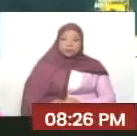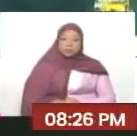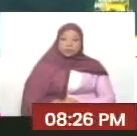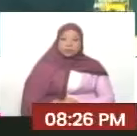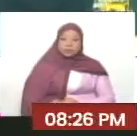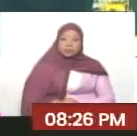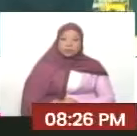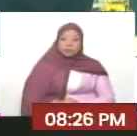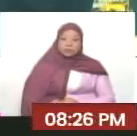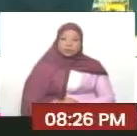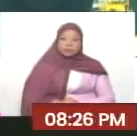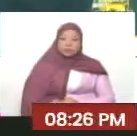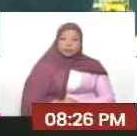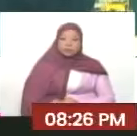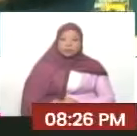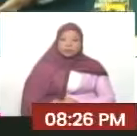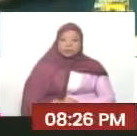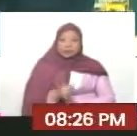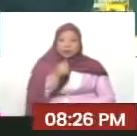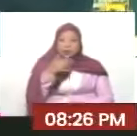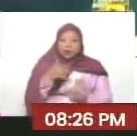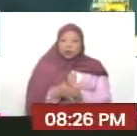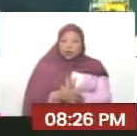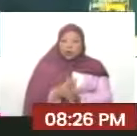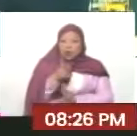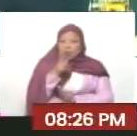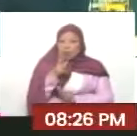Y Venezuela lo que ha hecho es un combate brutal.